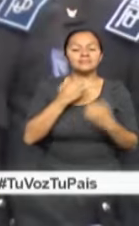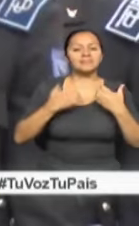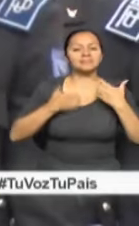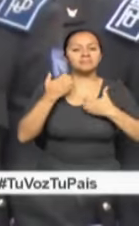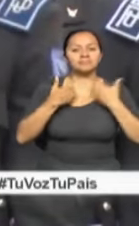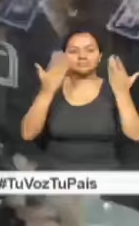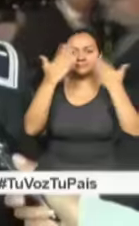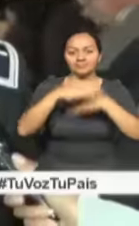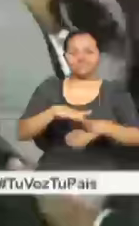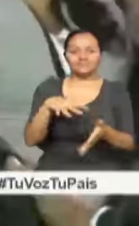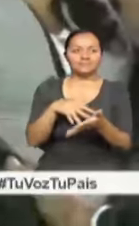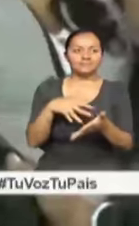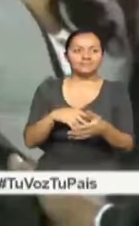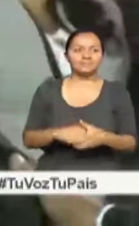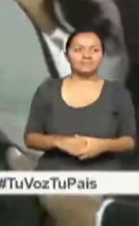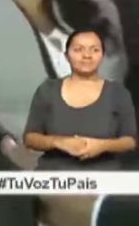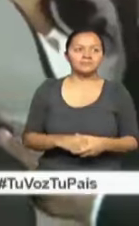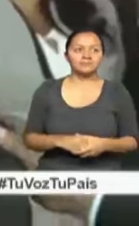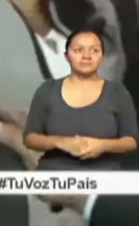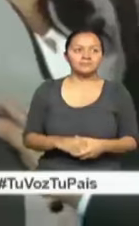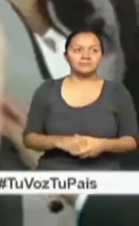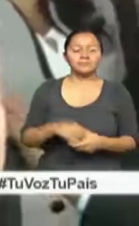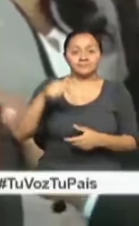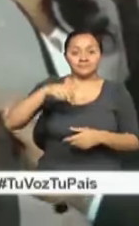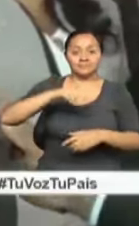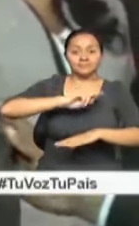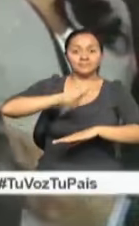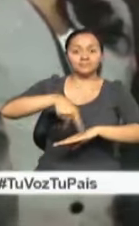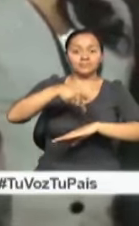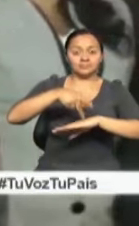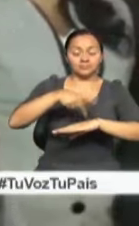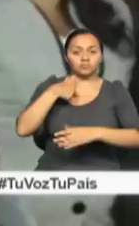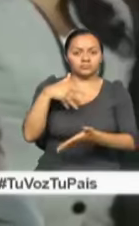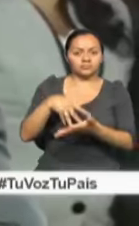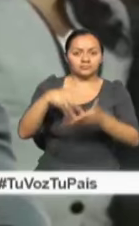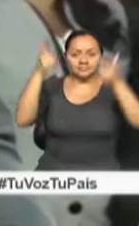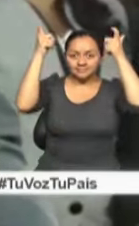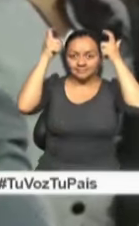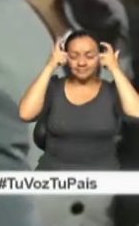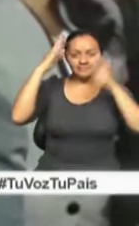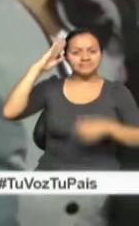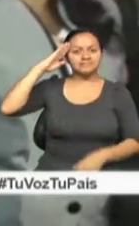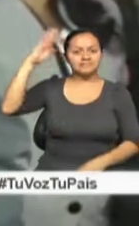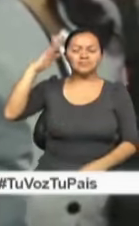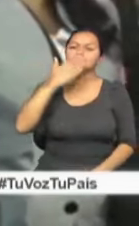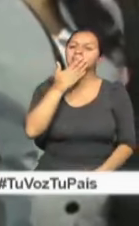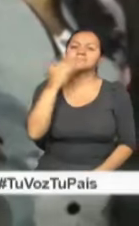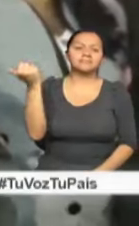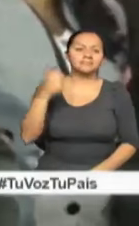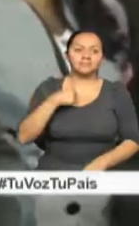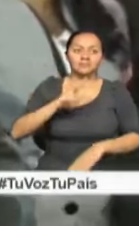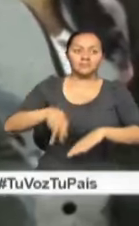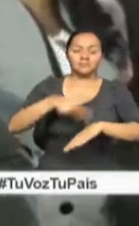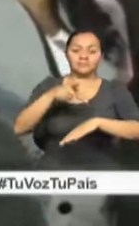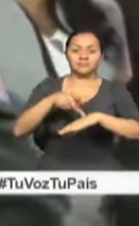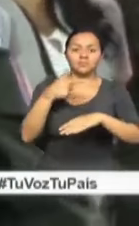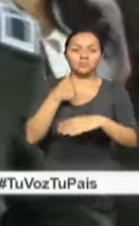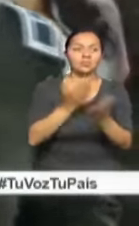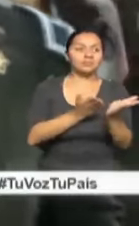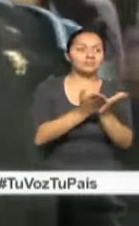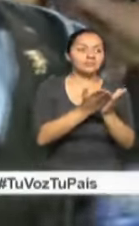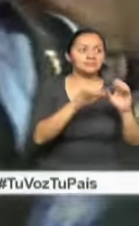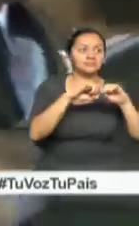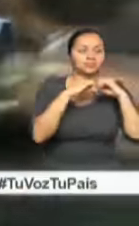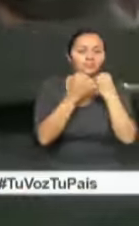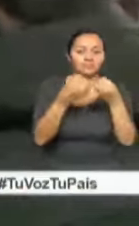etapa académica. Esta profesión, el ser policía, es la mejor profesión del mundo. Todo el servir a la